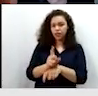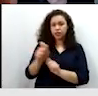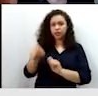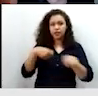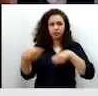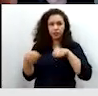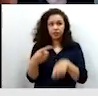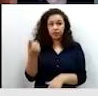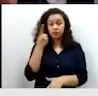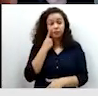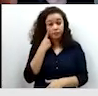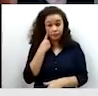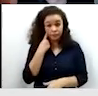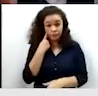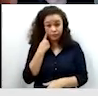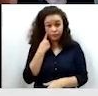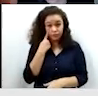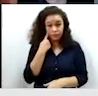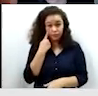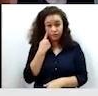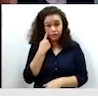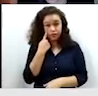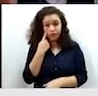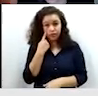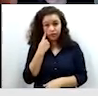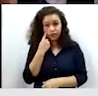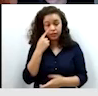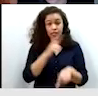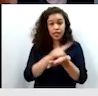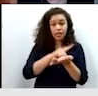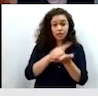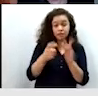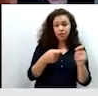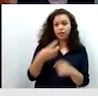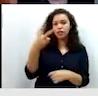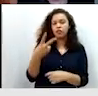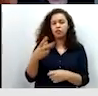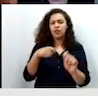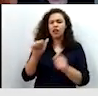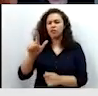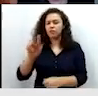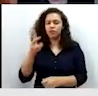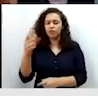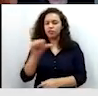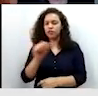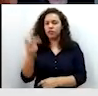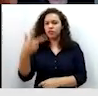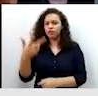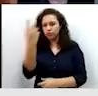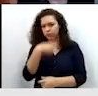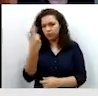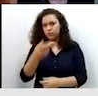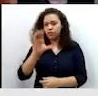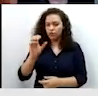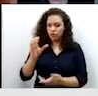Ojo, sin limpieza y desinfección. Aluminio de 2 a 8 horas, cobre 4 horas, guantes